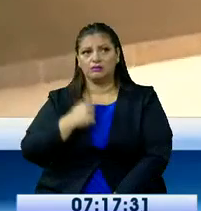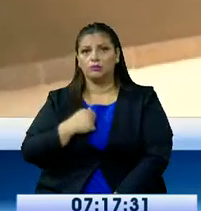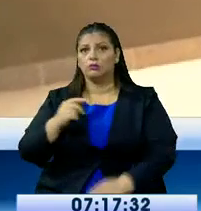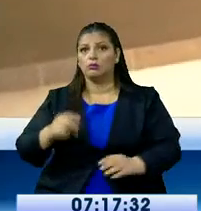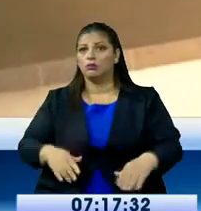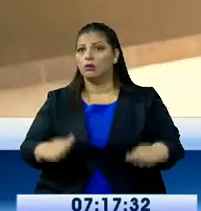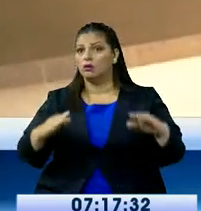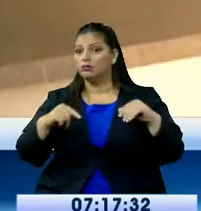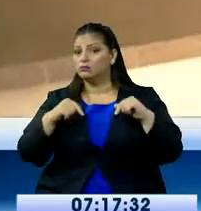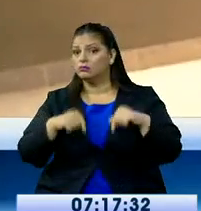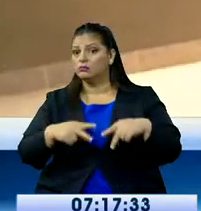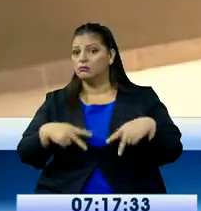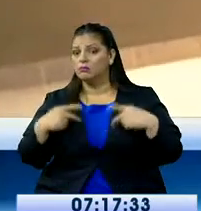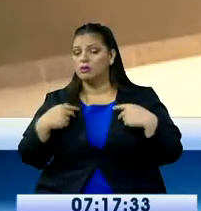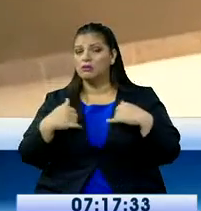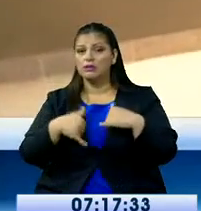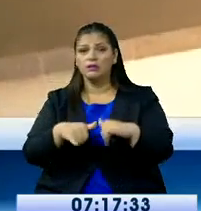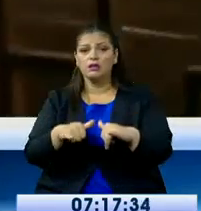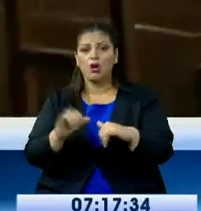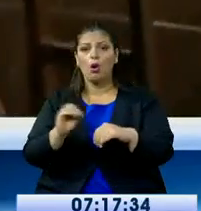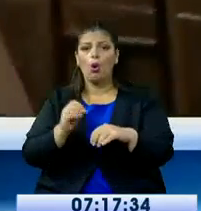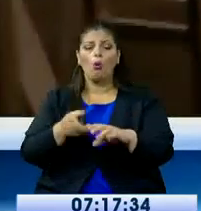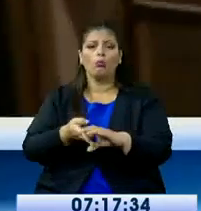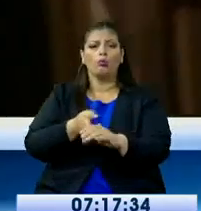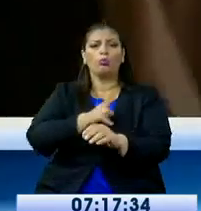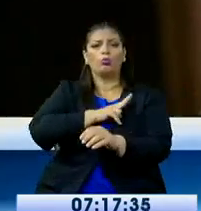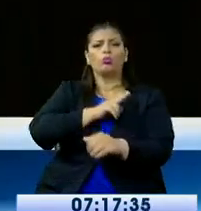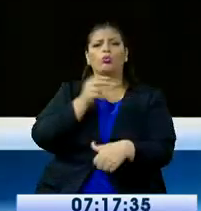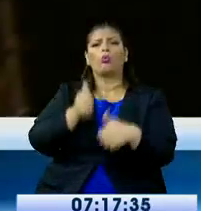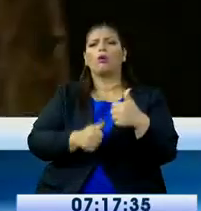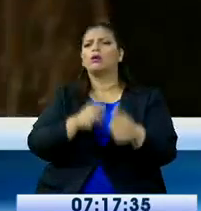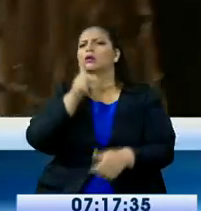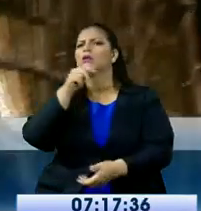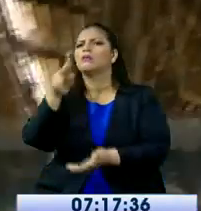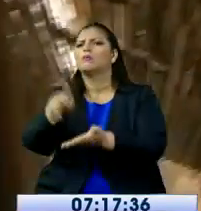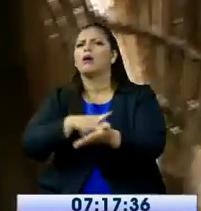desocupar, ¿quién va a pagar los gastos? Informó Ítalo Ruiz.